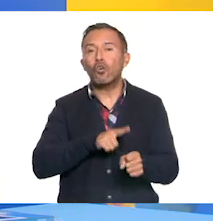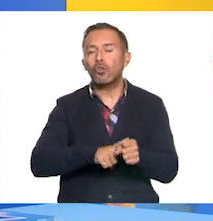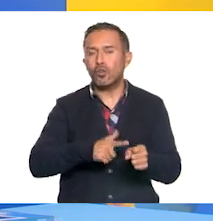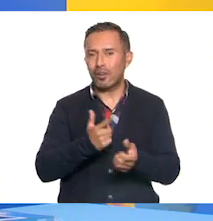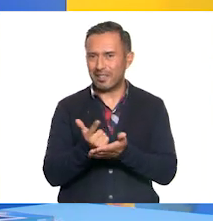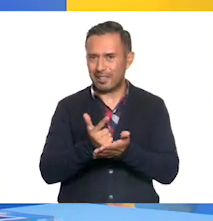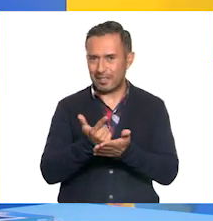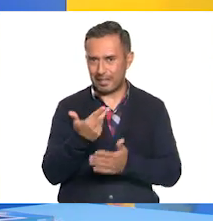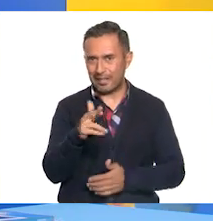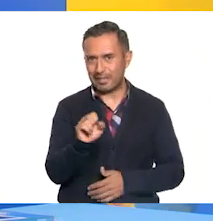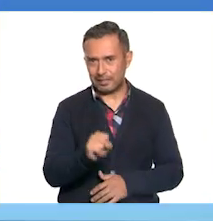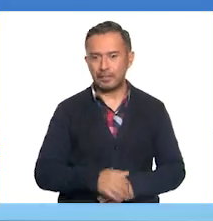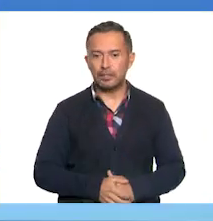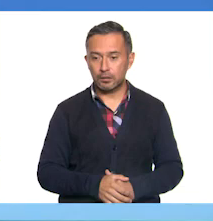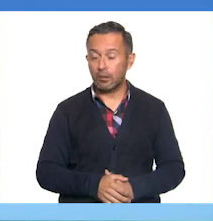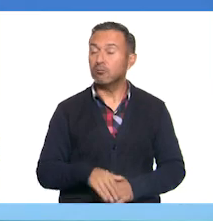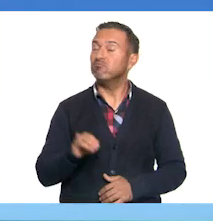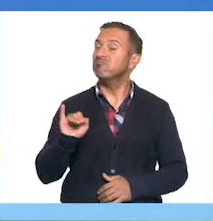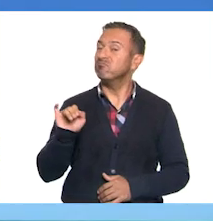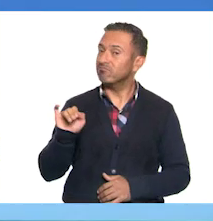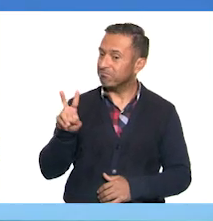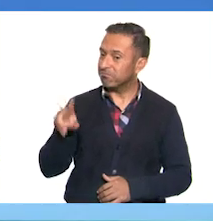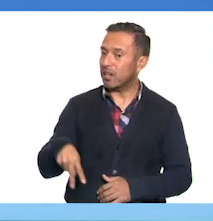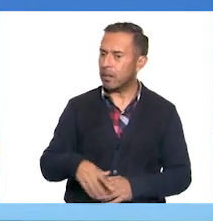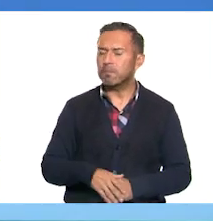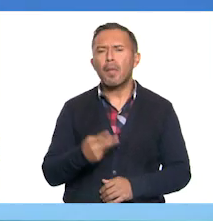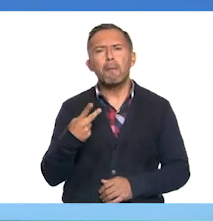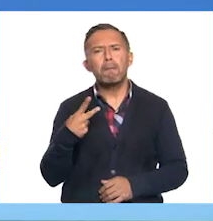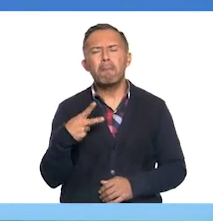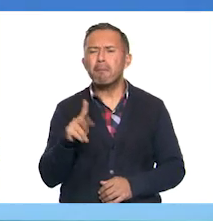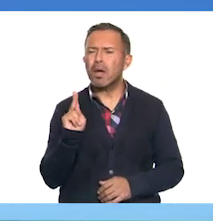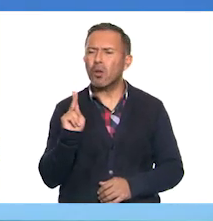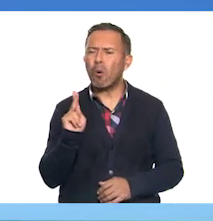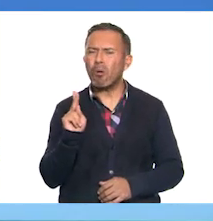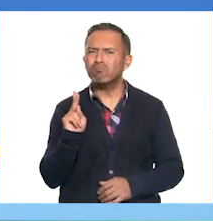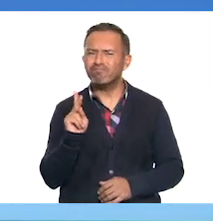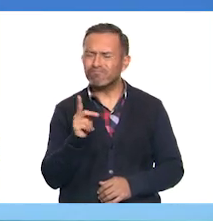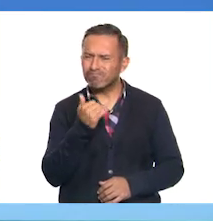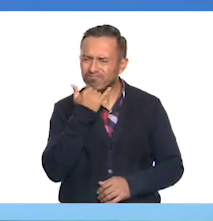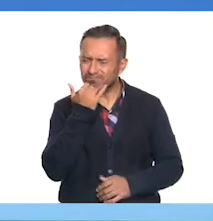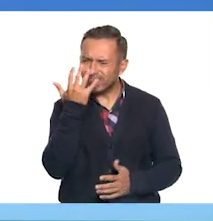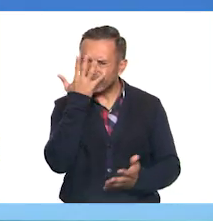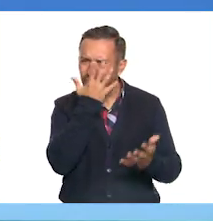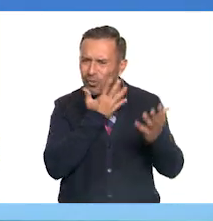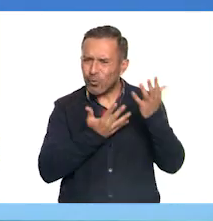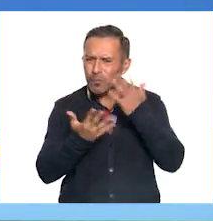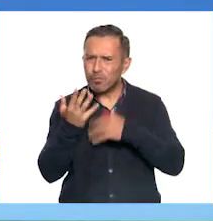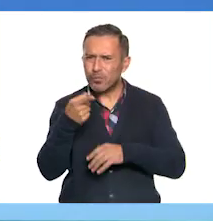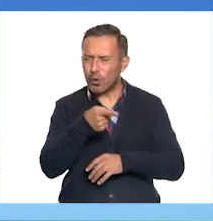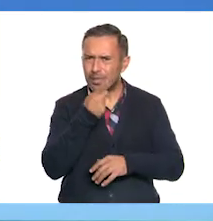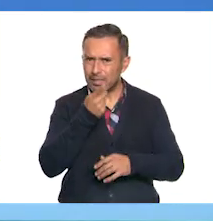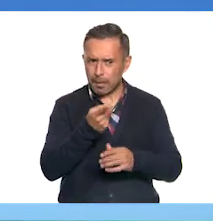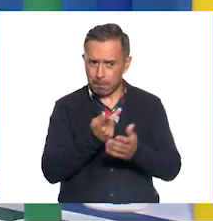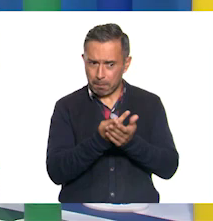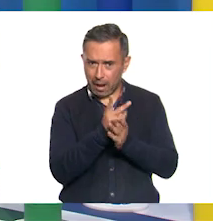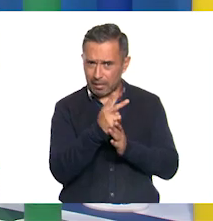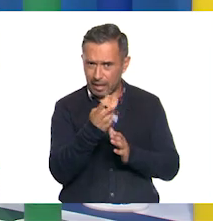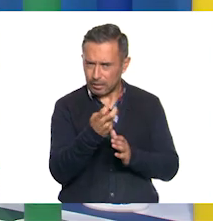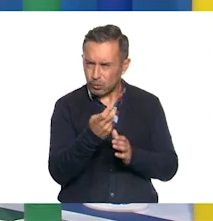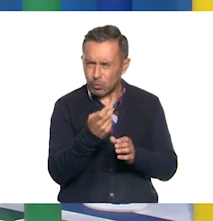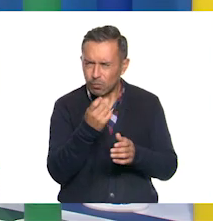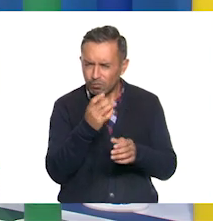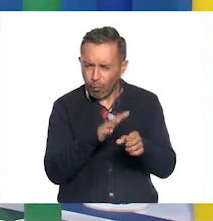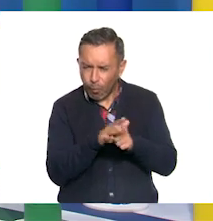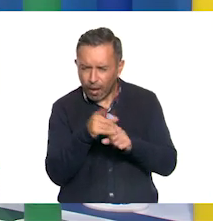gris. ¡Excelente! ¡Es cierto, Lari! Aunque yo no tengo muy claro a qué se refiere ese tipo de vegetación. Ah, bueno,